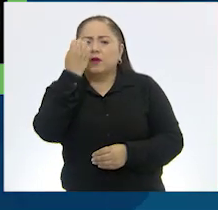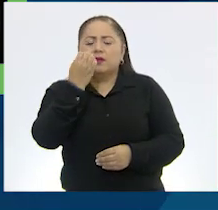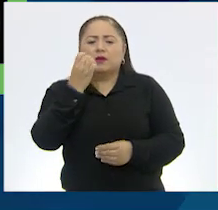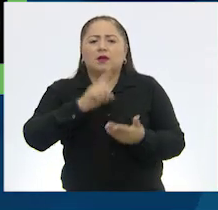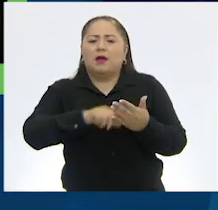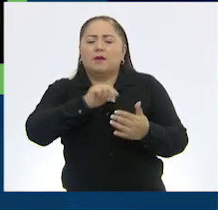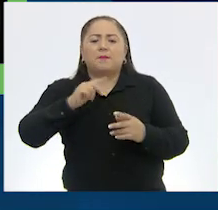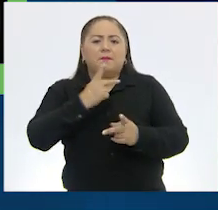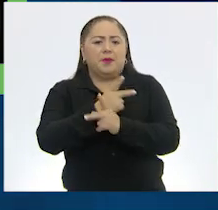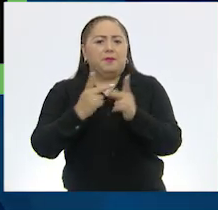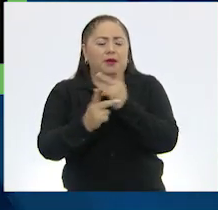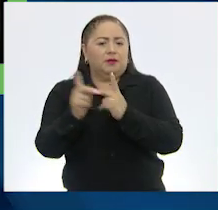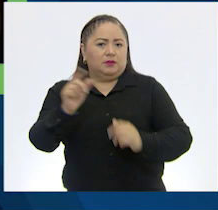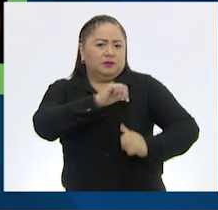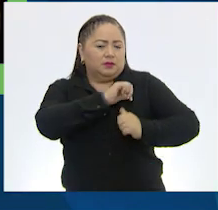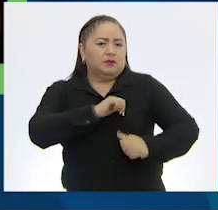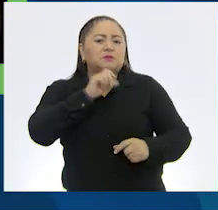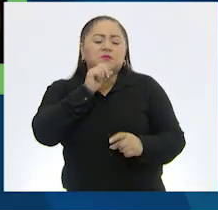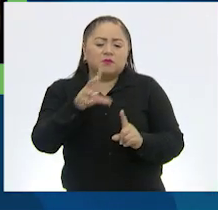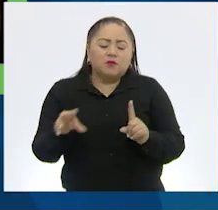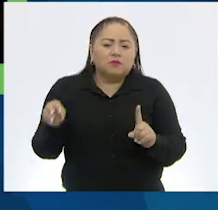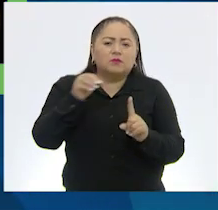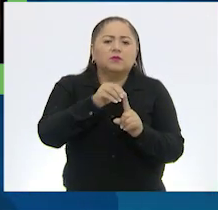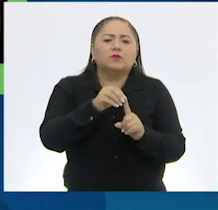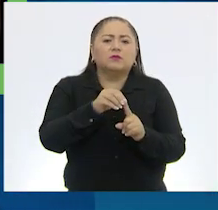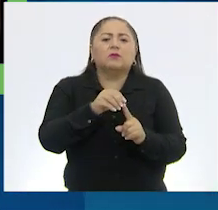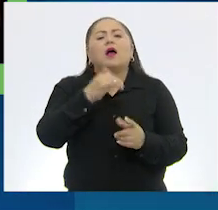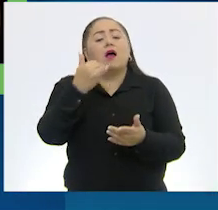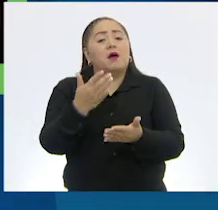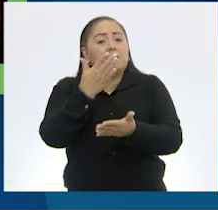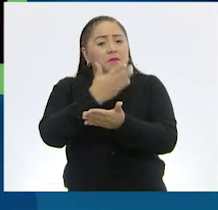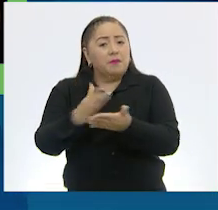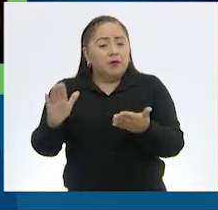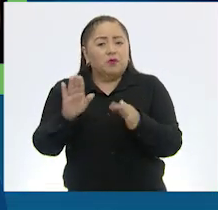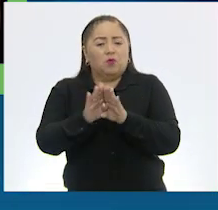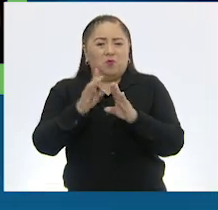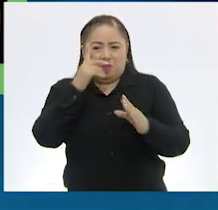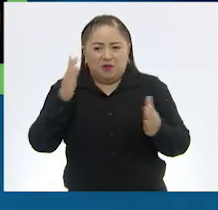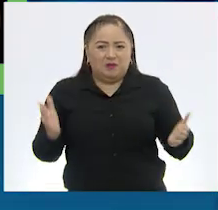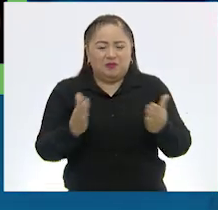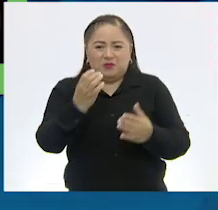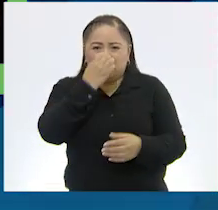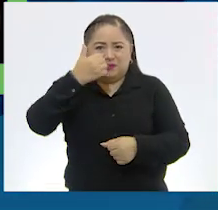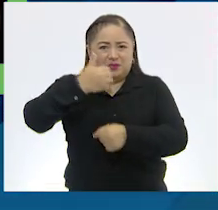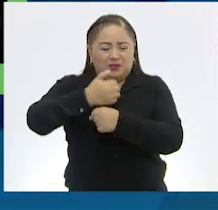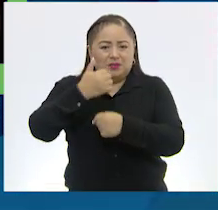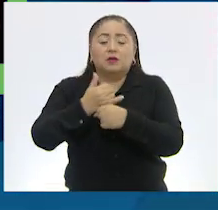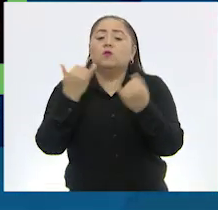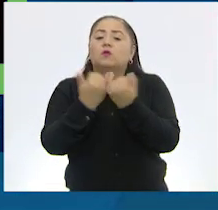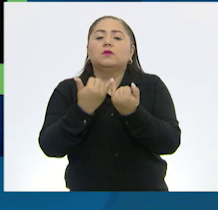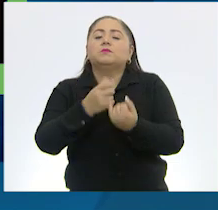Nacional Preparatoria, donde se va a incluir, aparte de un gran impulso a la educación primaria,